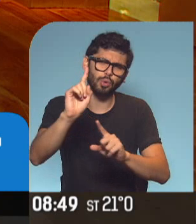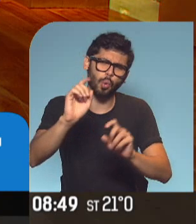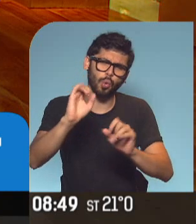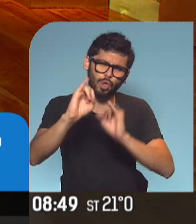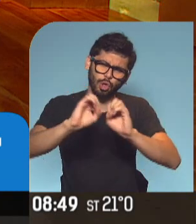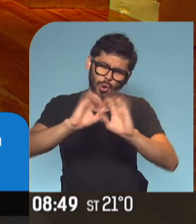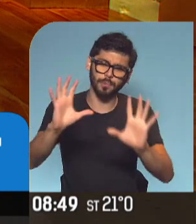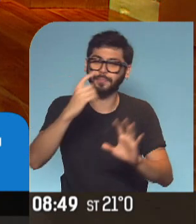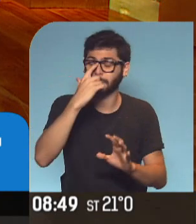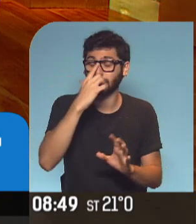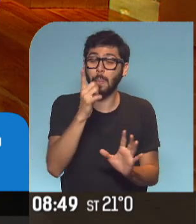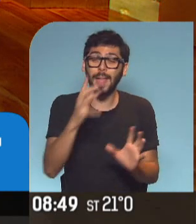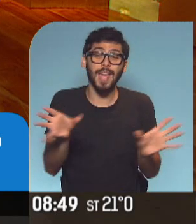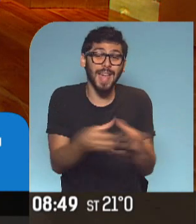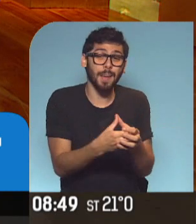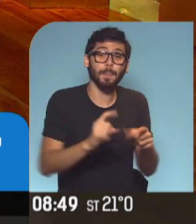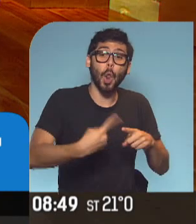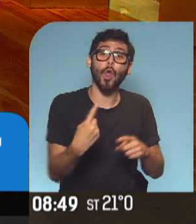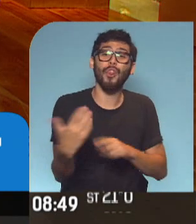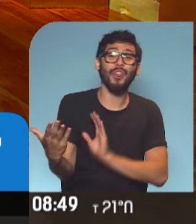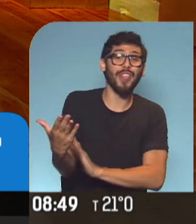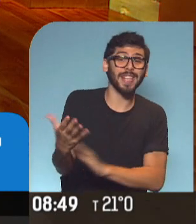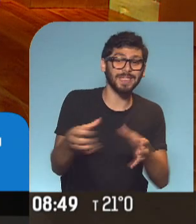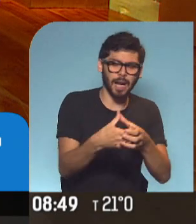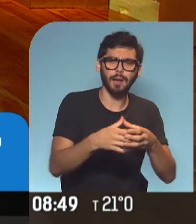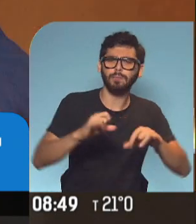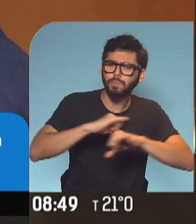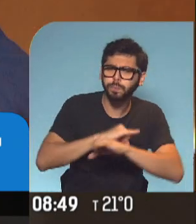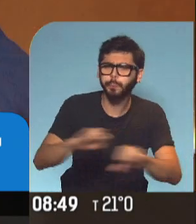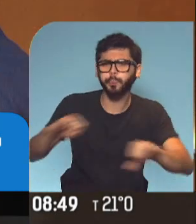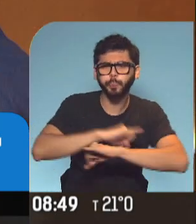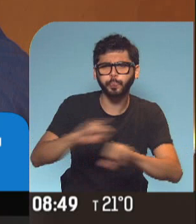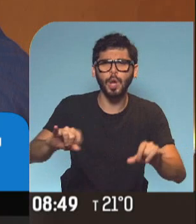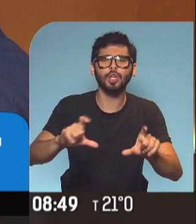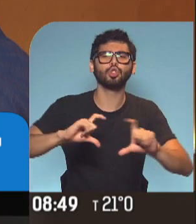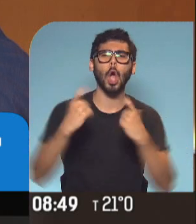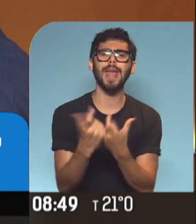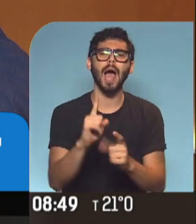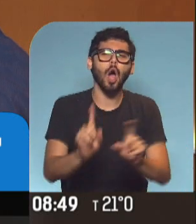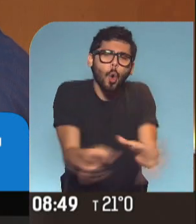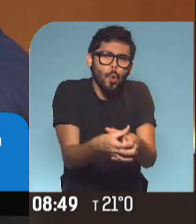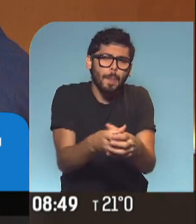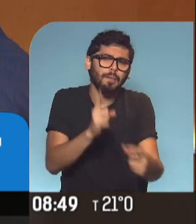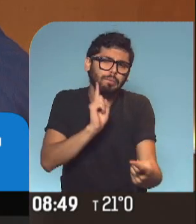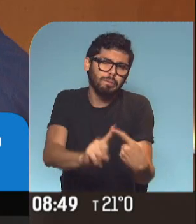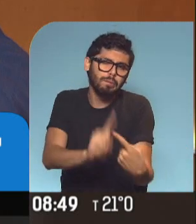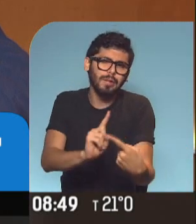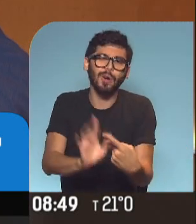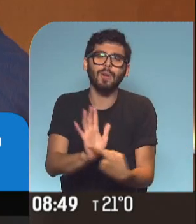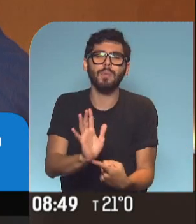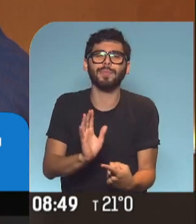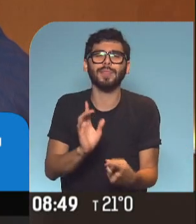la derecha construye sentido común y construye empatía con un sector de la sociedad a partir de la utilización de algunas emociones